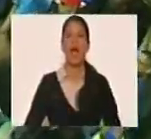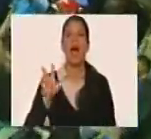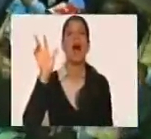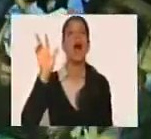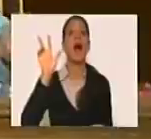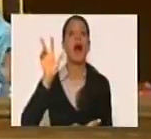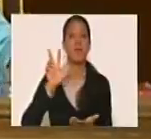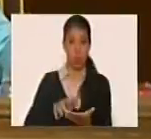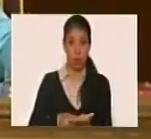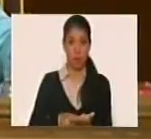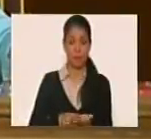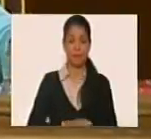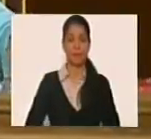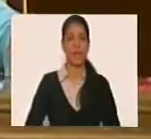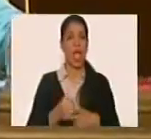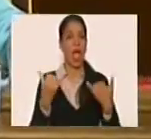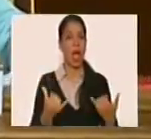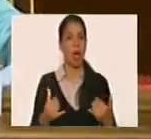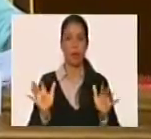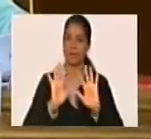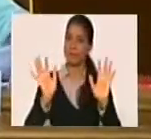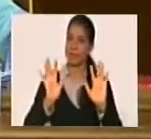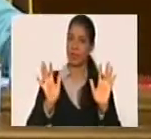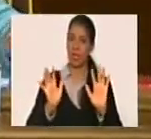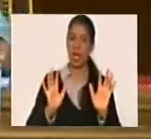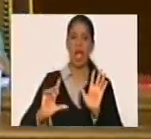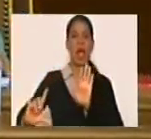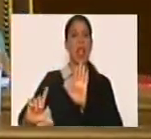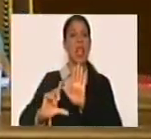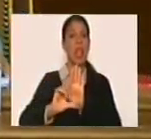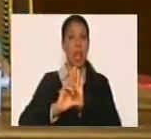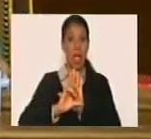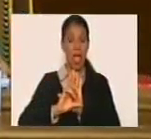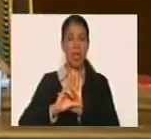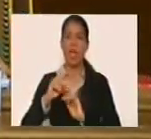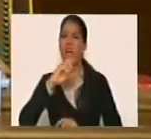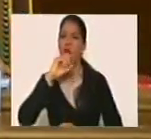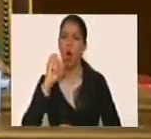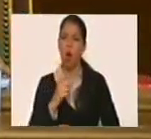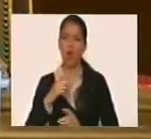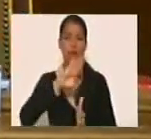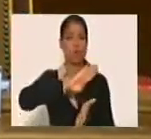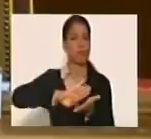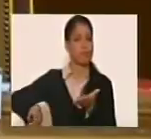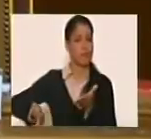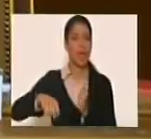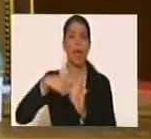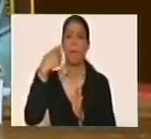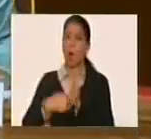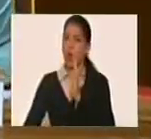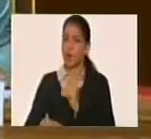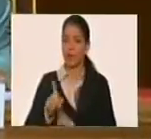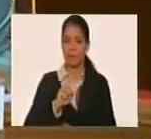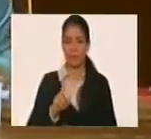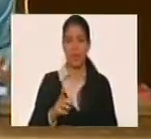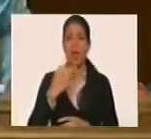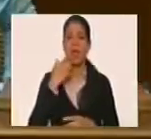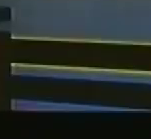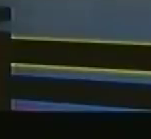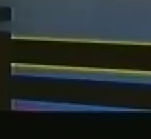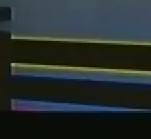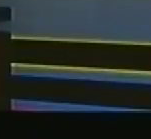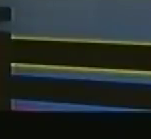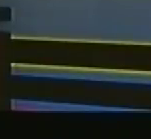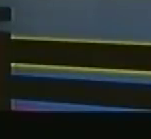Aprobado. Queda entonces aprobada la ley contra el odio por la convivencia pacífica y la tolerancia.